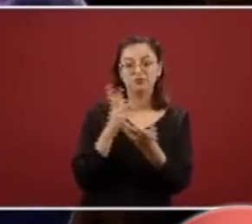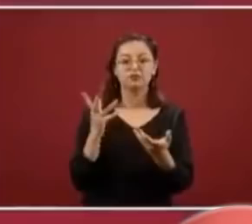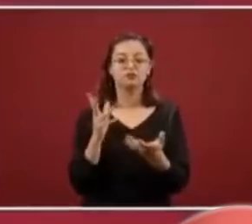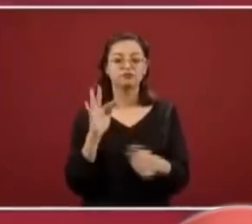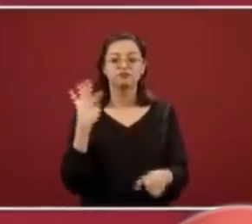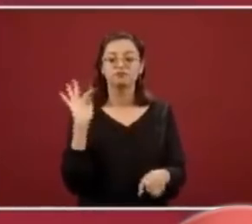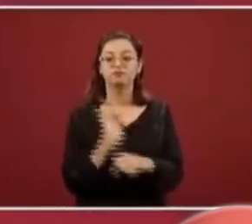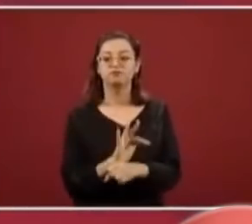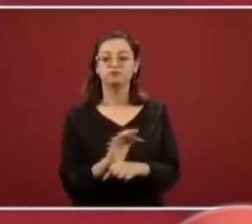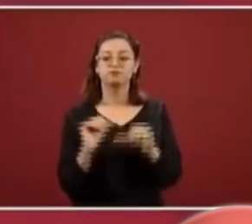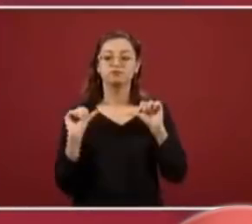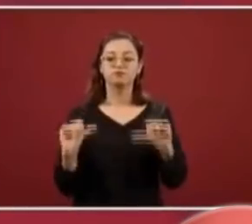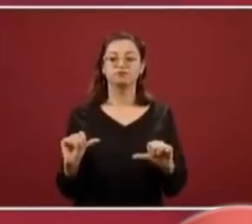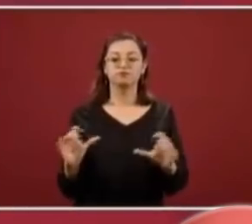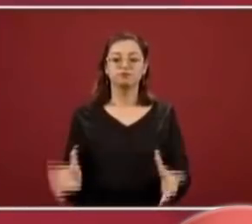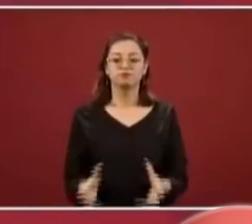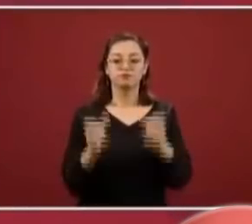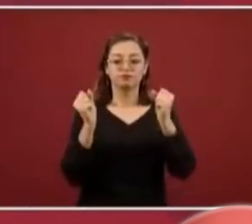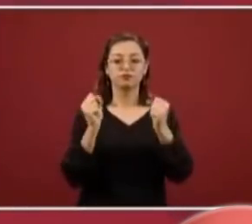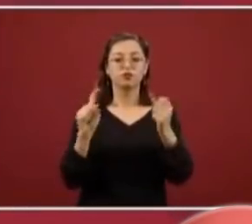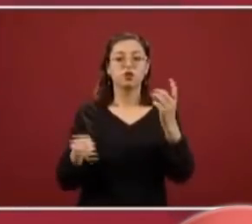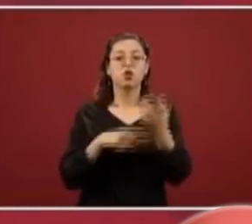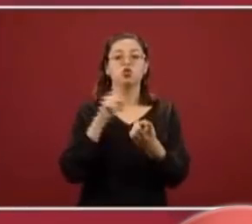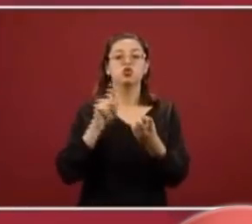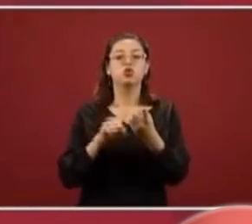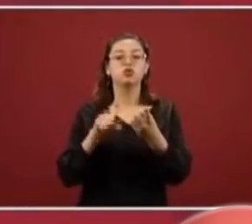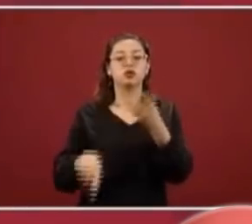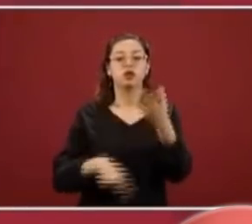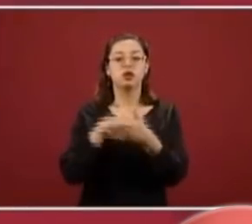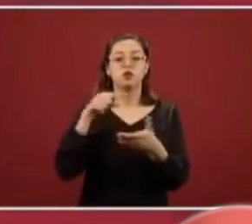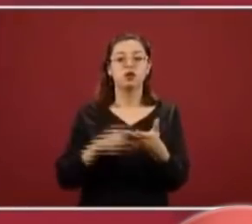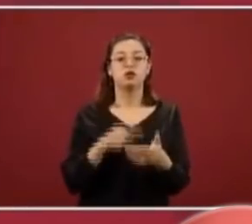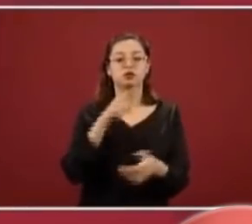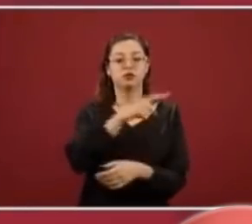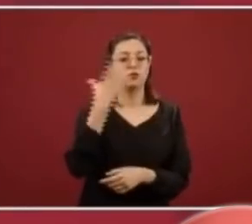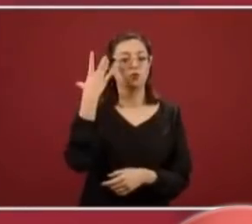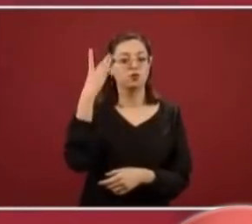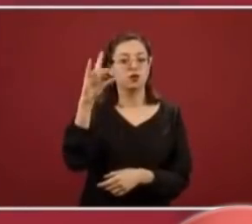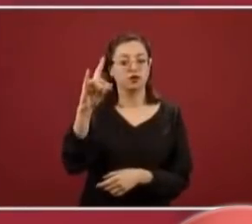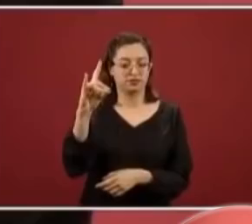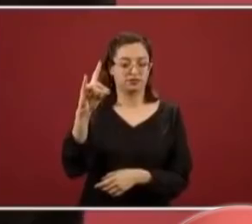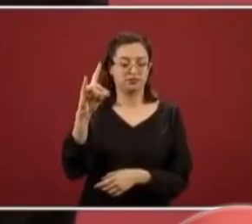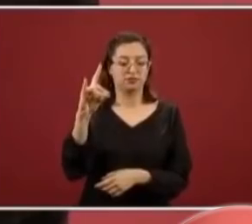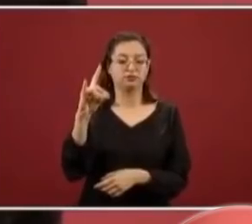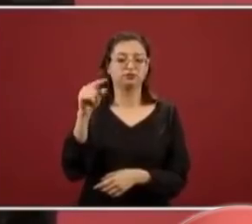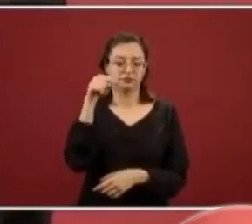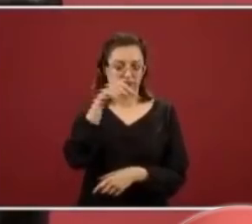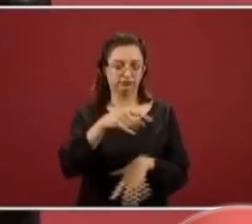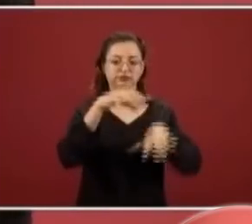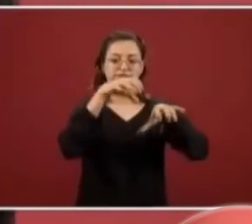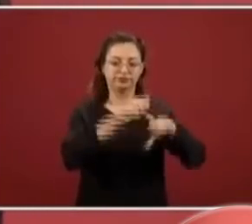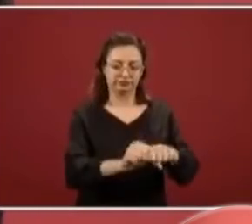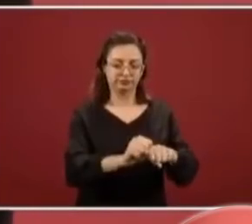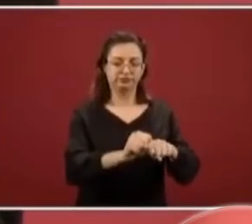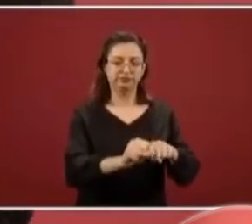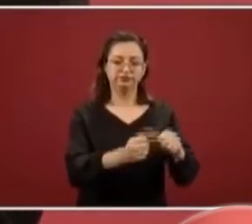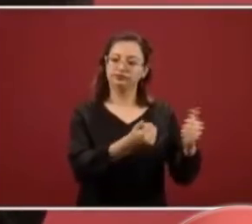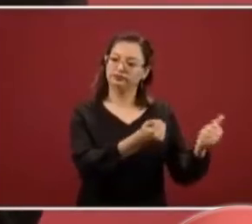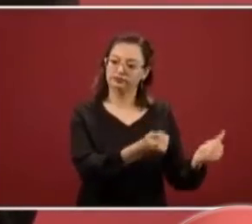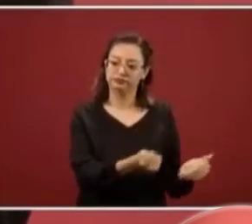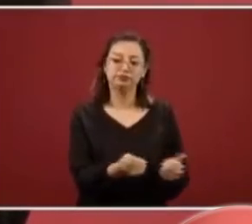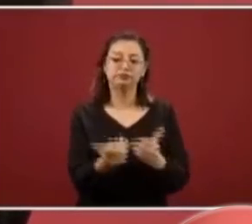Esto en Cuernavaca, porque los detienen en Cuernavaca y los